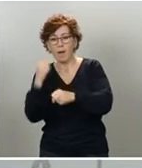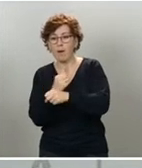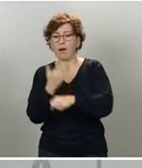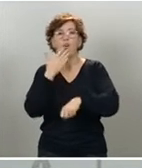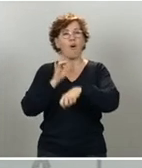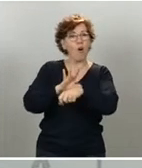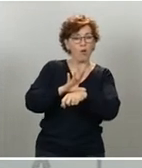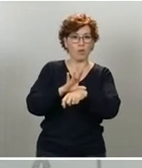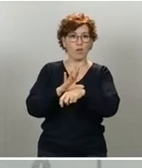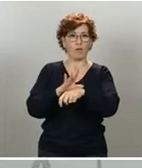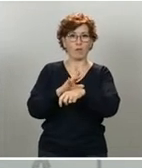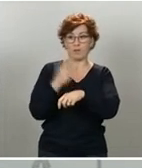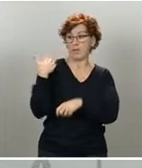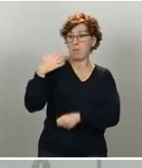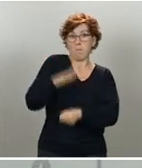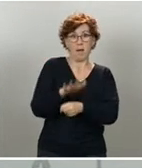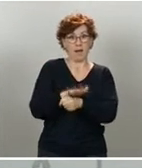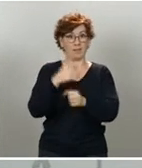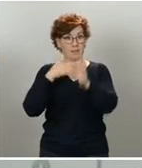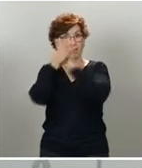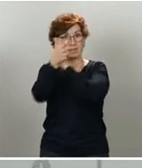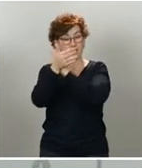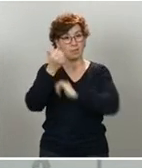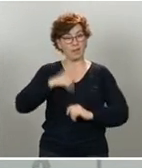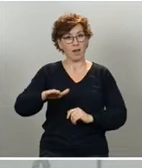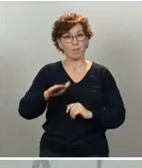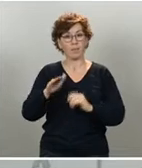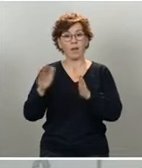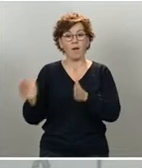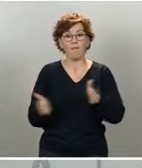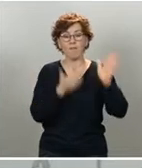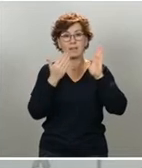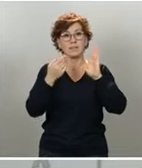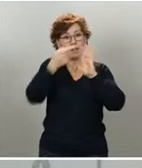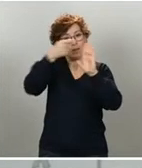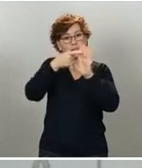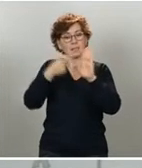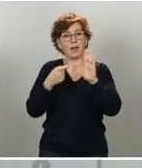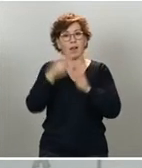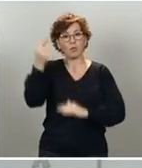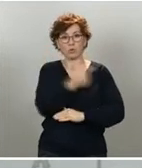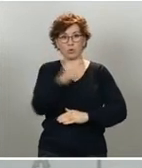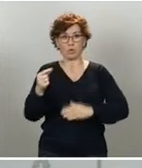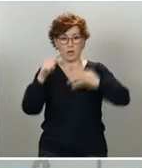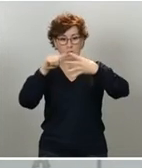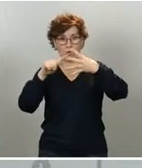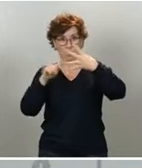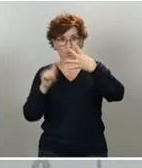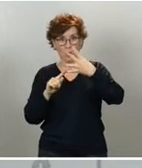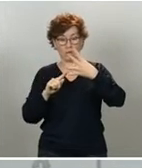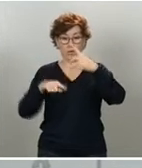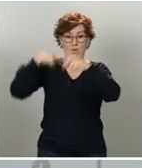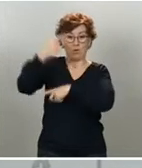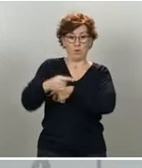pasado martes en mi última comparecencia, la desescalada comprende 4 fases que comienzan este próximo lunes, 4 de mayo, con la fase 0,